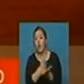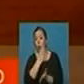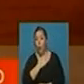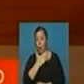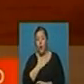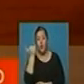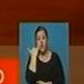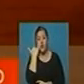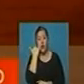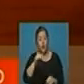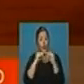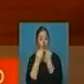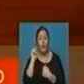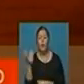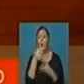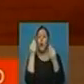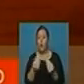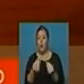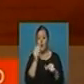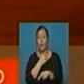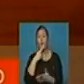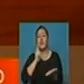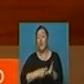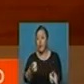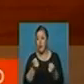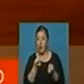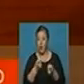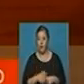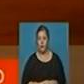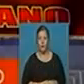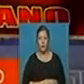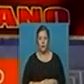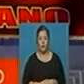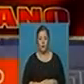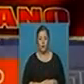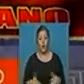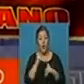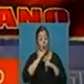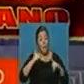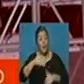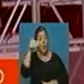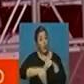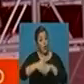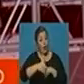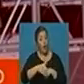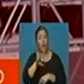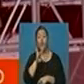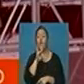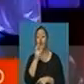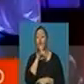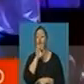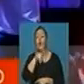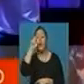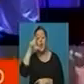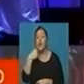humanos y la cantidad de muertos porque se trata de una medida necesaria. Durante la campaña electoral, Rodrigo Duterte dijo